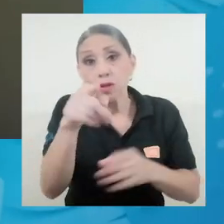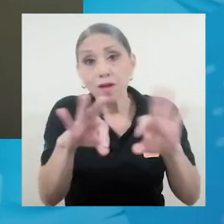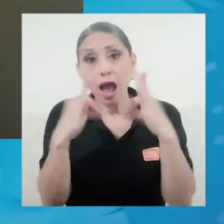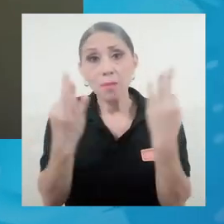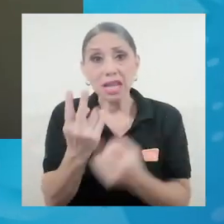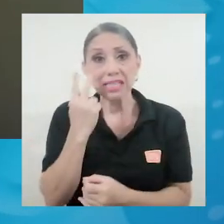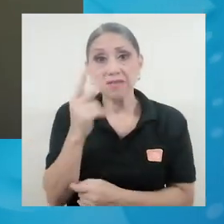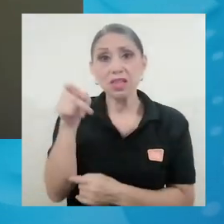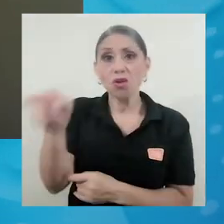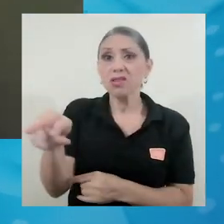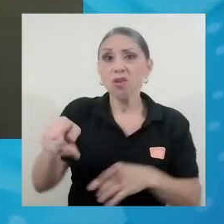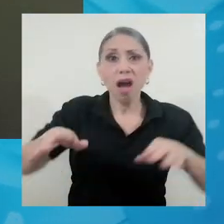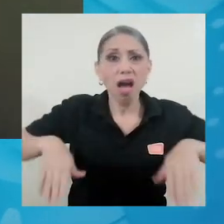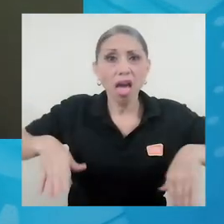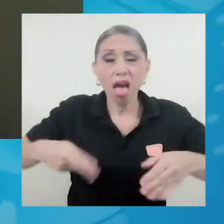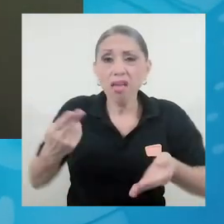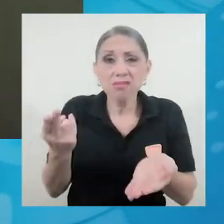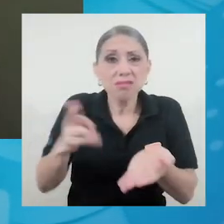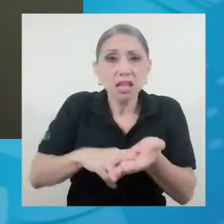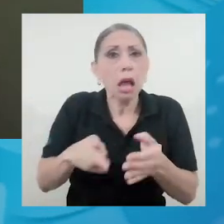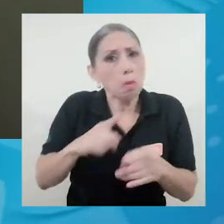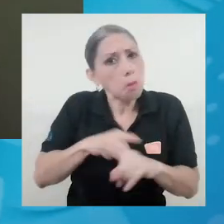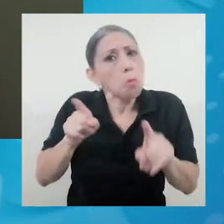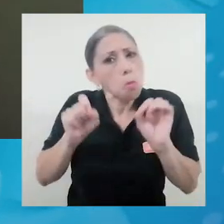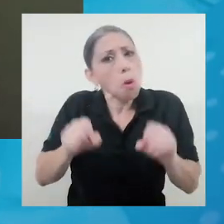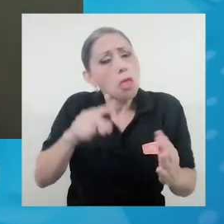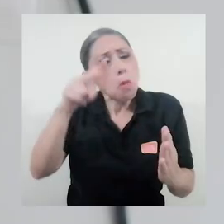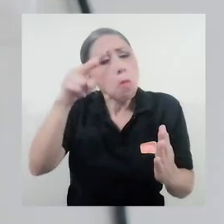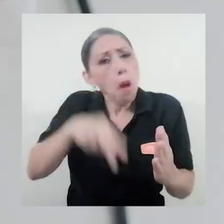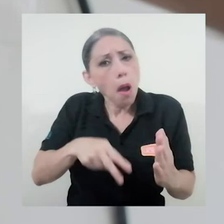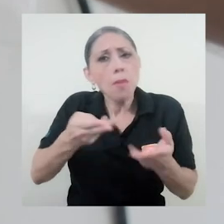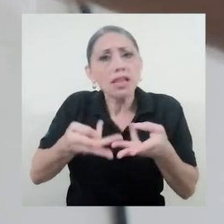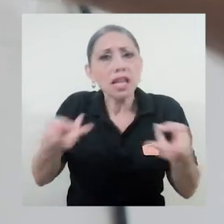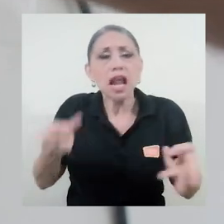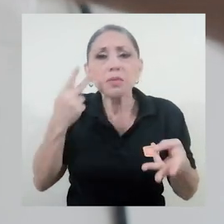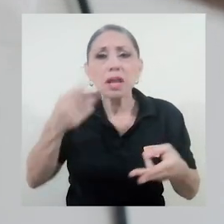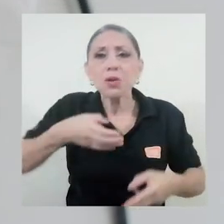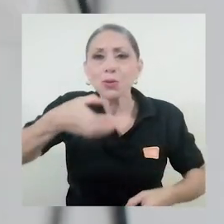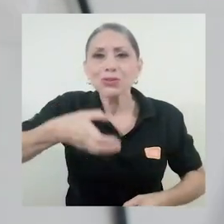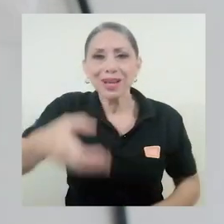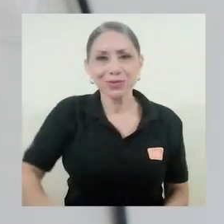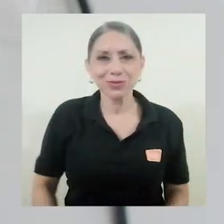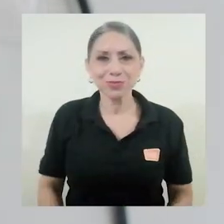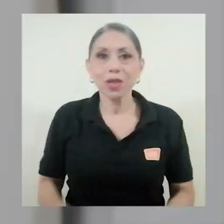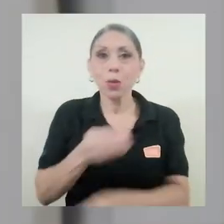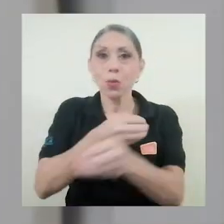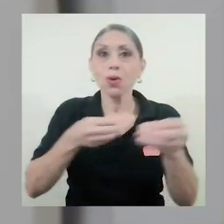no está inscrita, pueden ver los materiales, ver algunos consejos. La Unidad